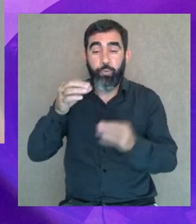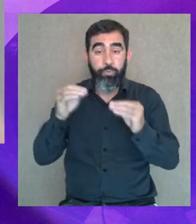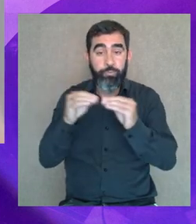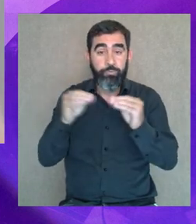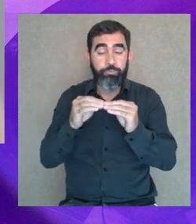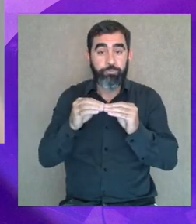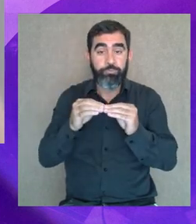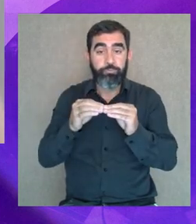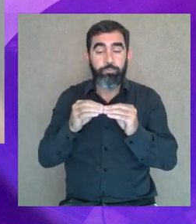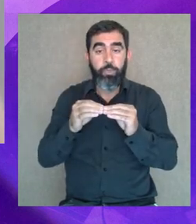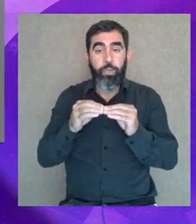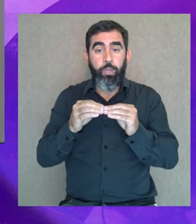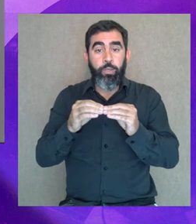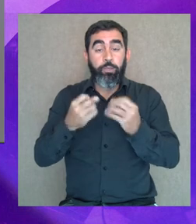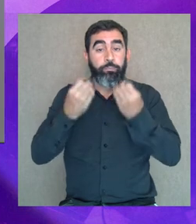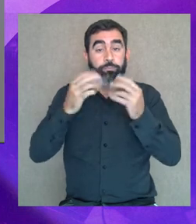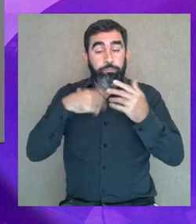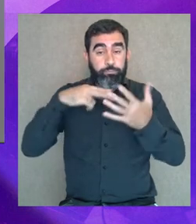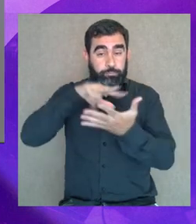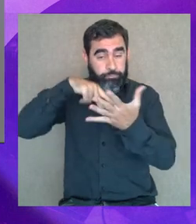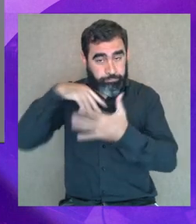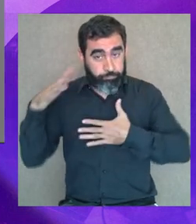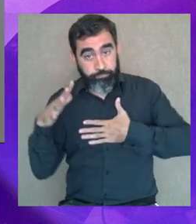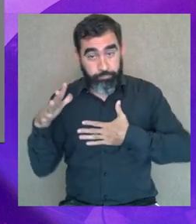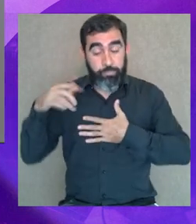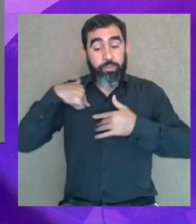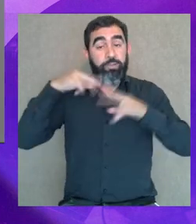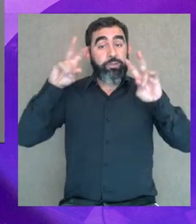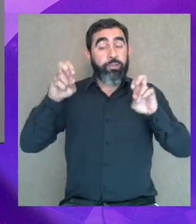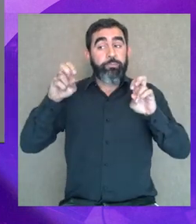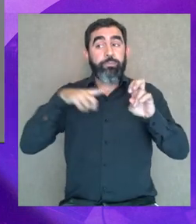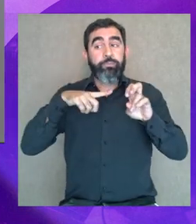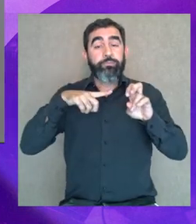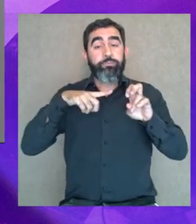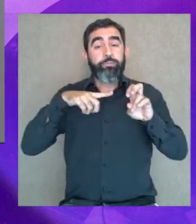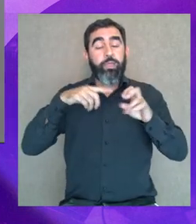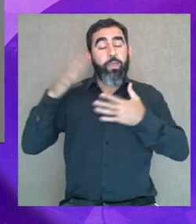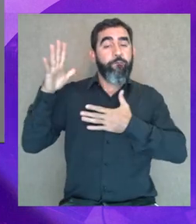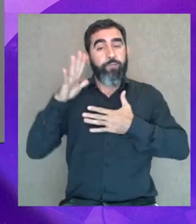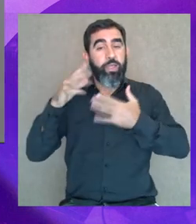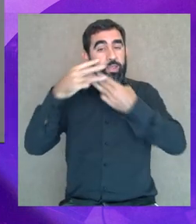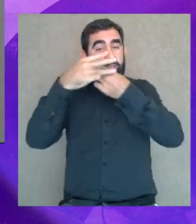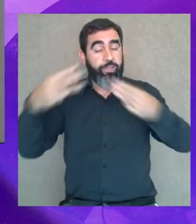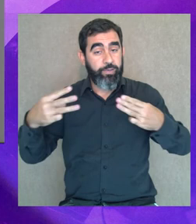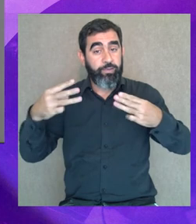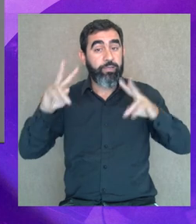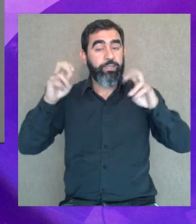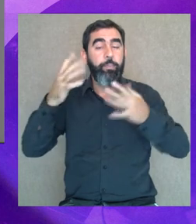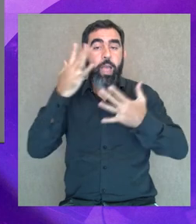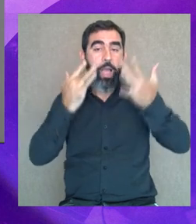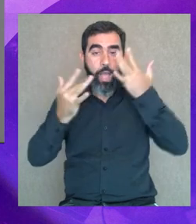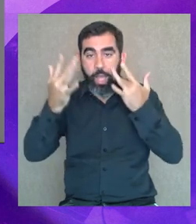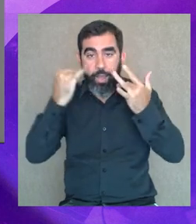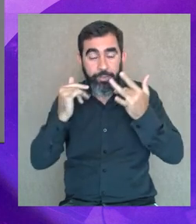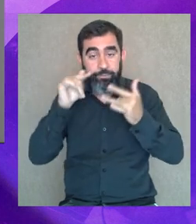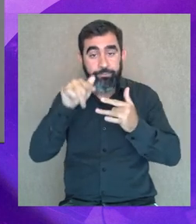de andrea porque el valer en cuanto a en la parte de danza en la parte